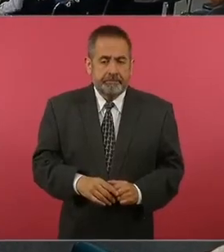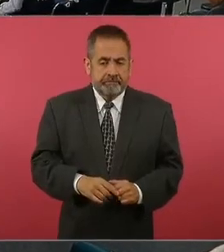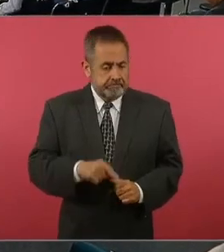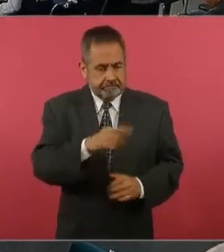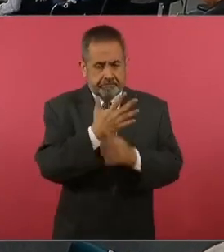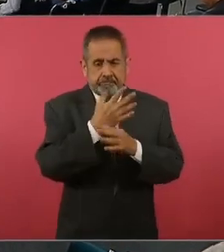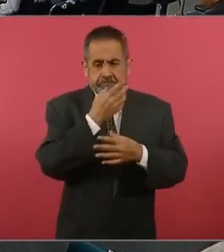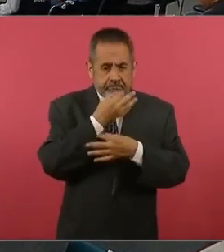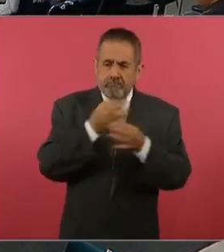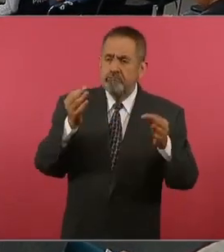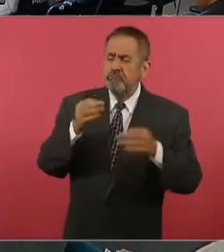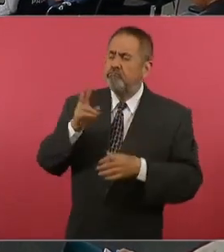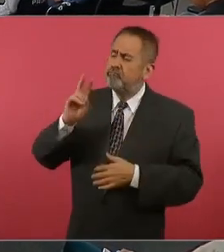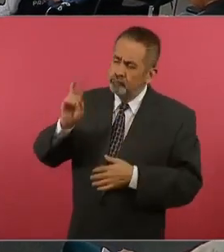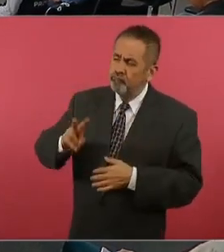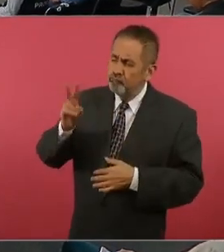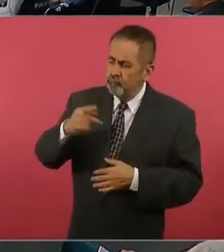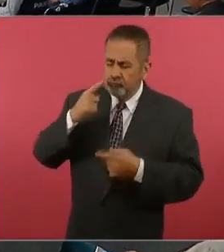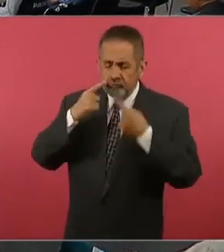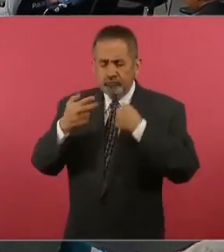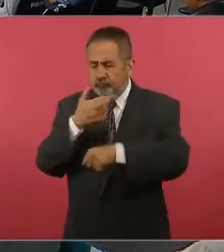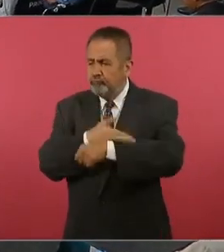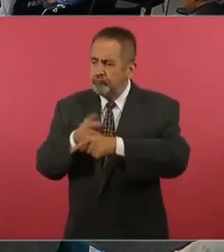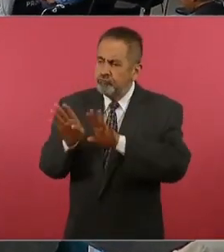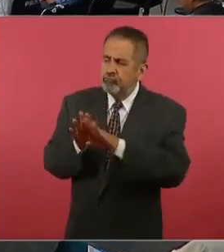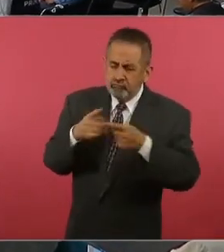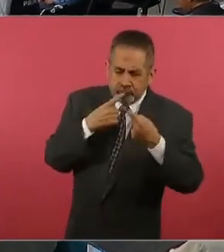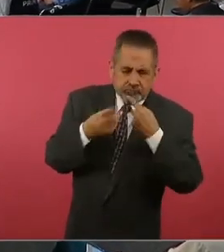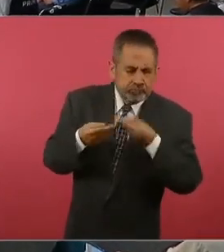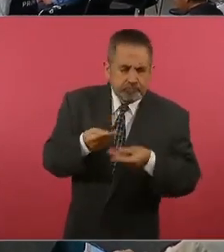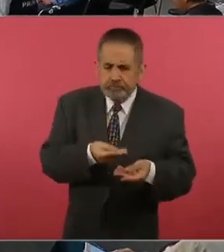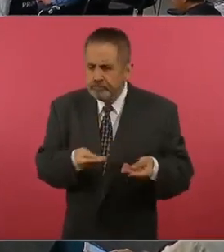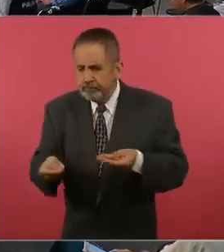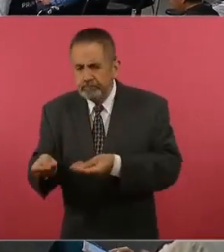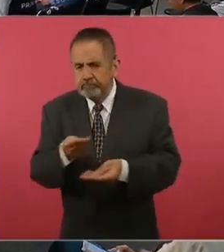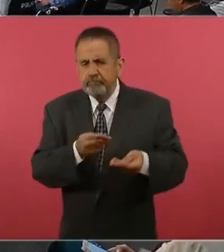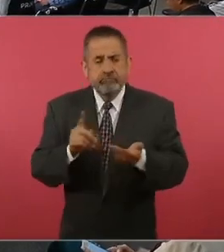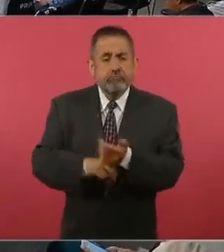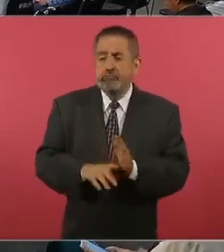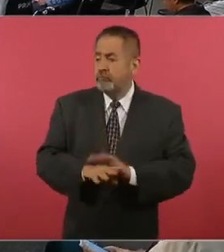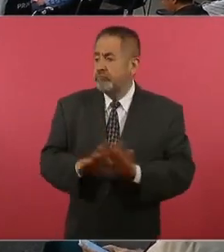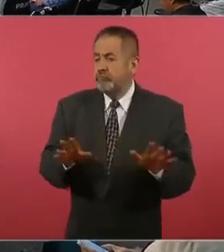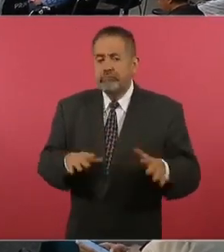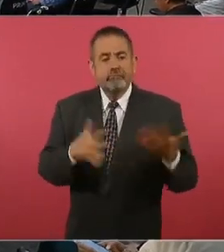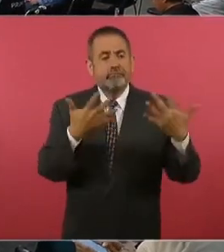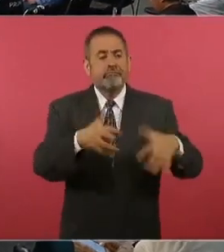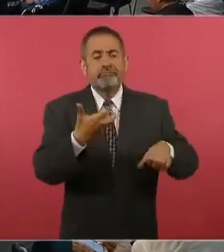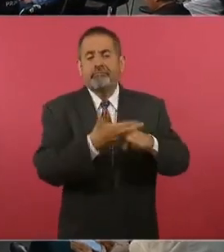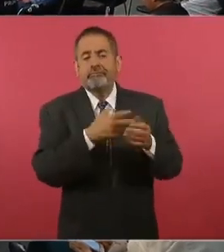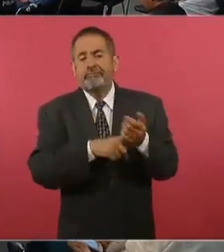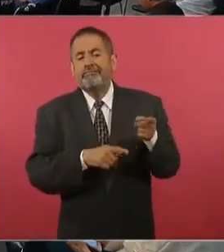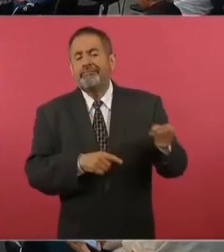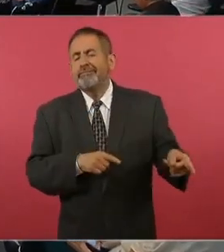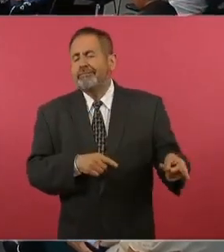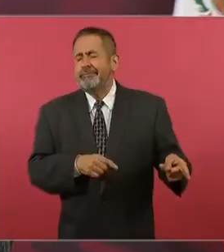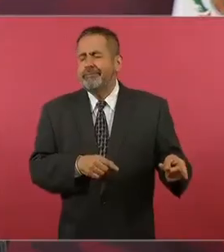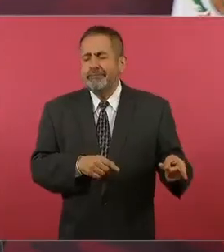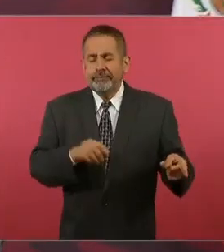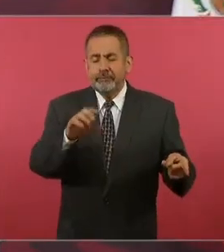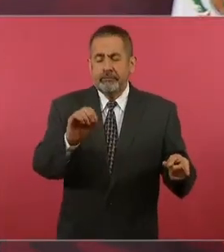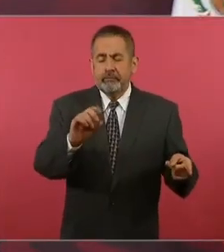declaró de cómo se manejó la relación con la empresa